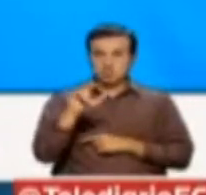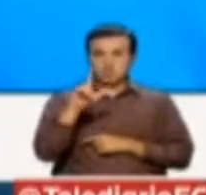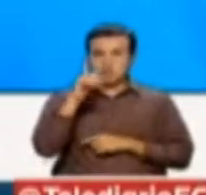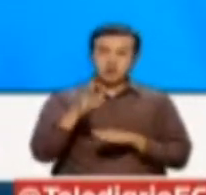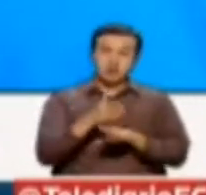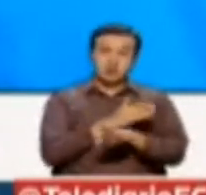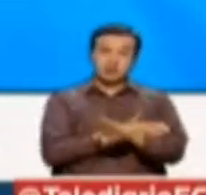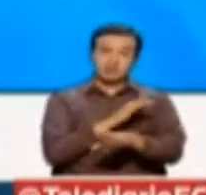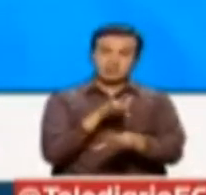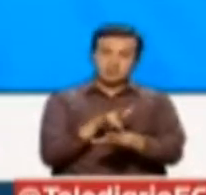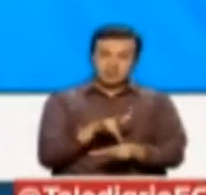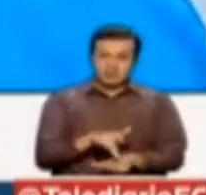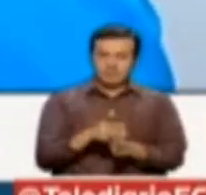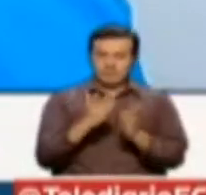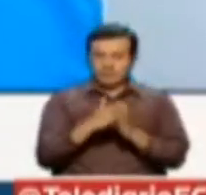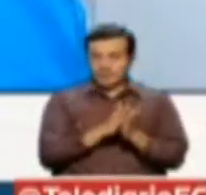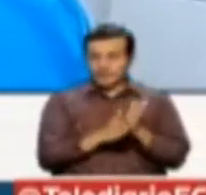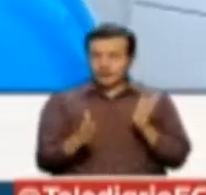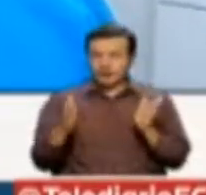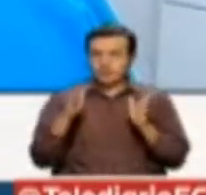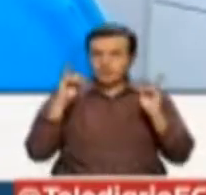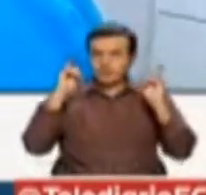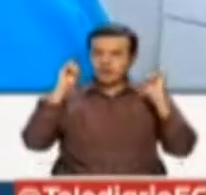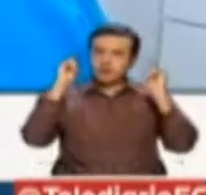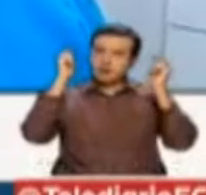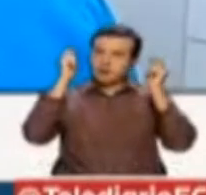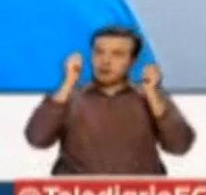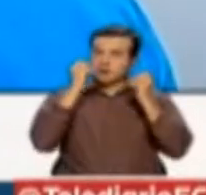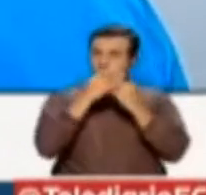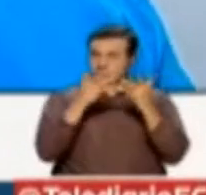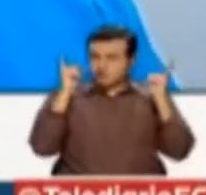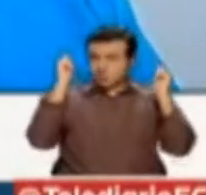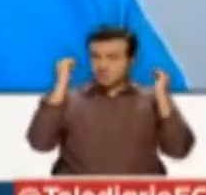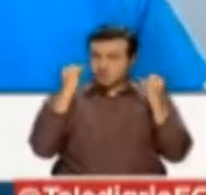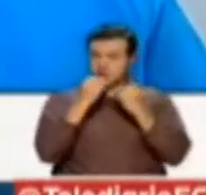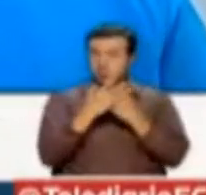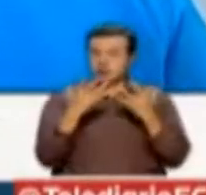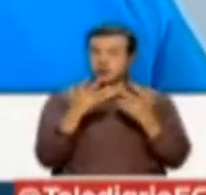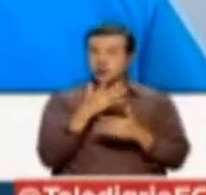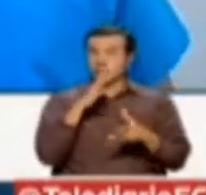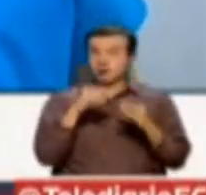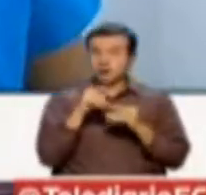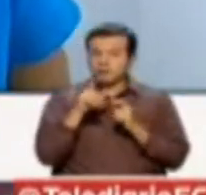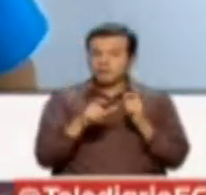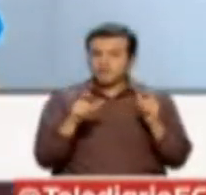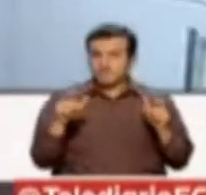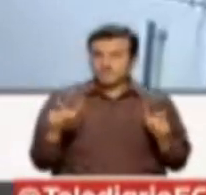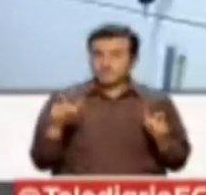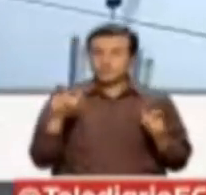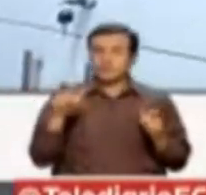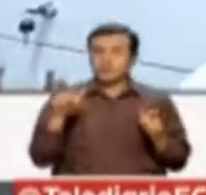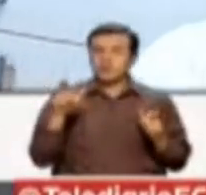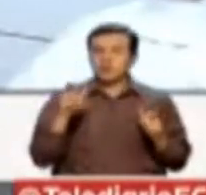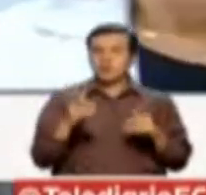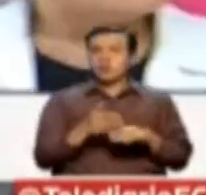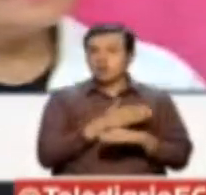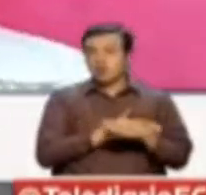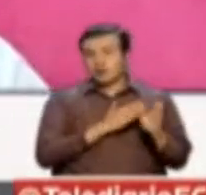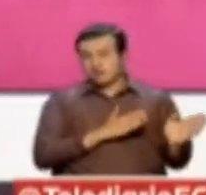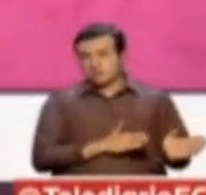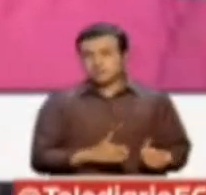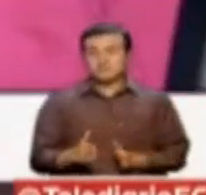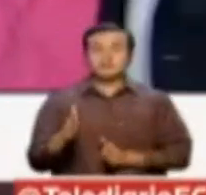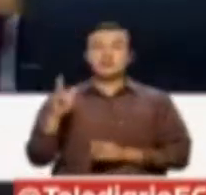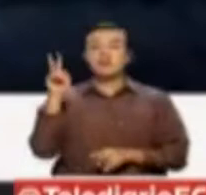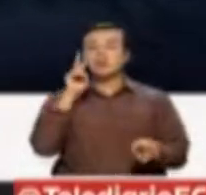puedan acercarse lo importante de la campaña amigos y amiga de telediario es que usted va a tener una facilidad de poderse realizar